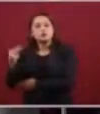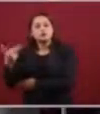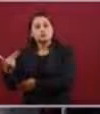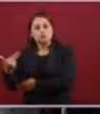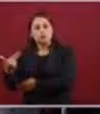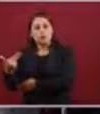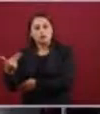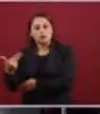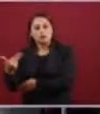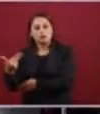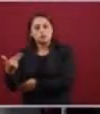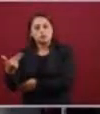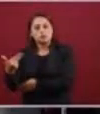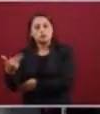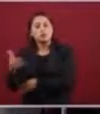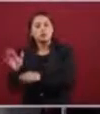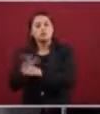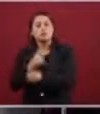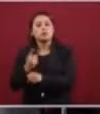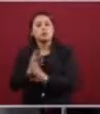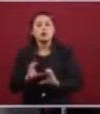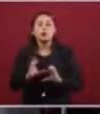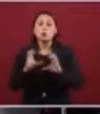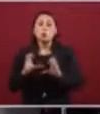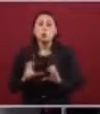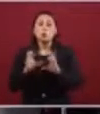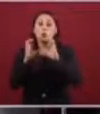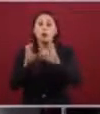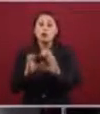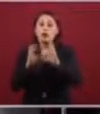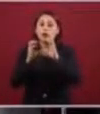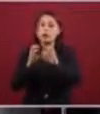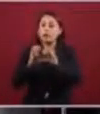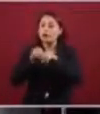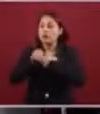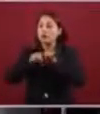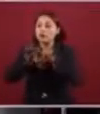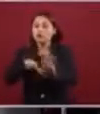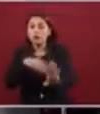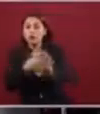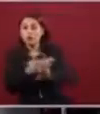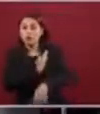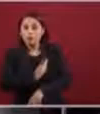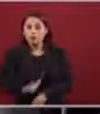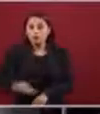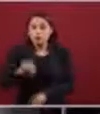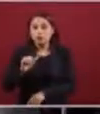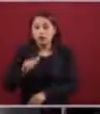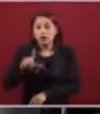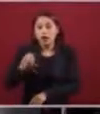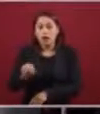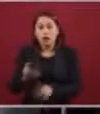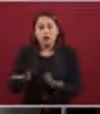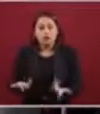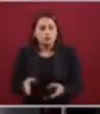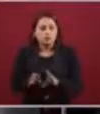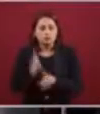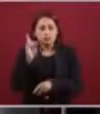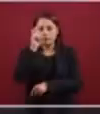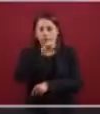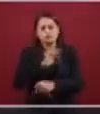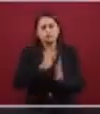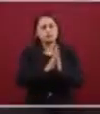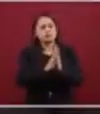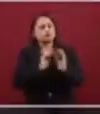para poder evitar que lleven la contra al presidente Andrés Manuel López Obrador. Nada más si puedes aclarar esa situación en primera instancia, si me